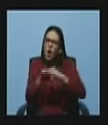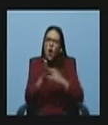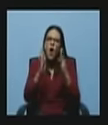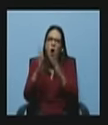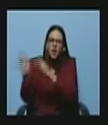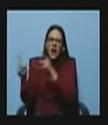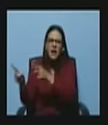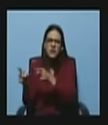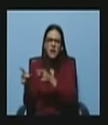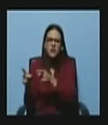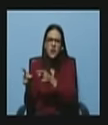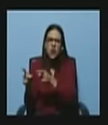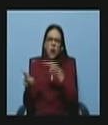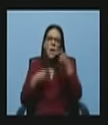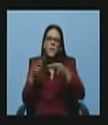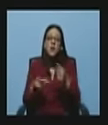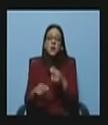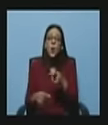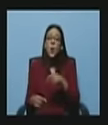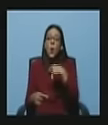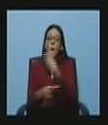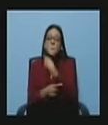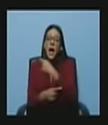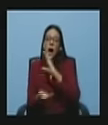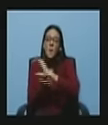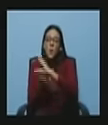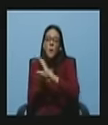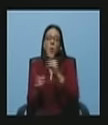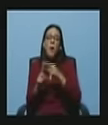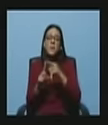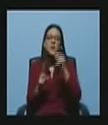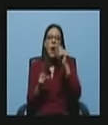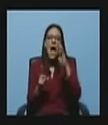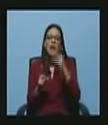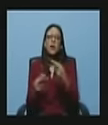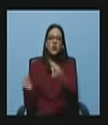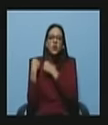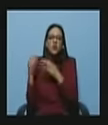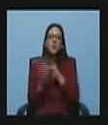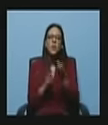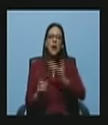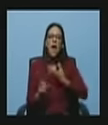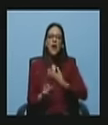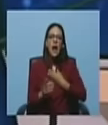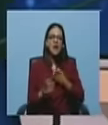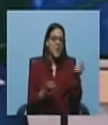eran pagadas por Alberto Silva, que es el intendente del SEMA.